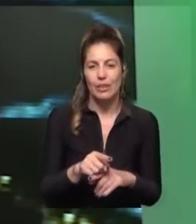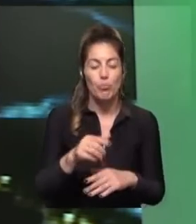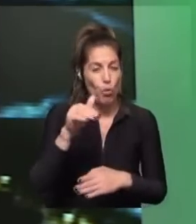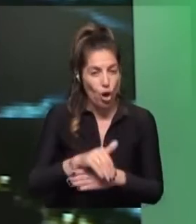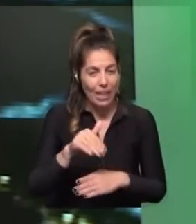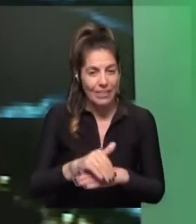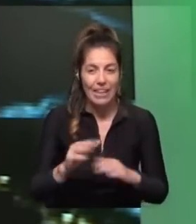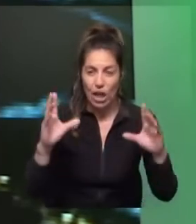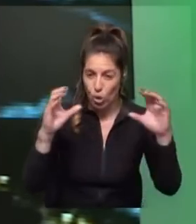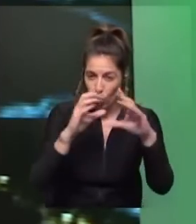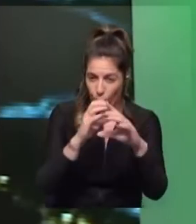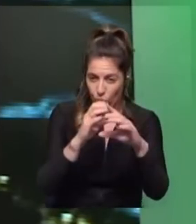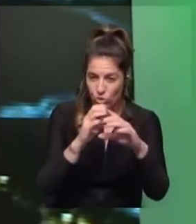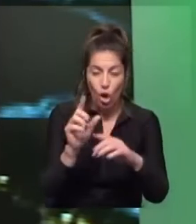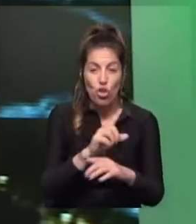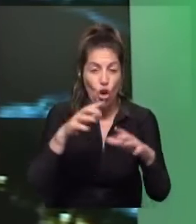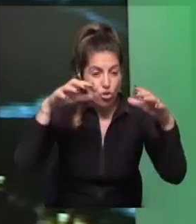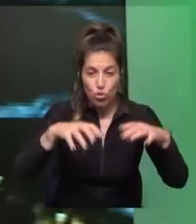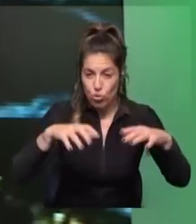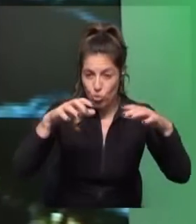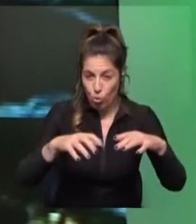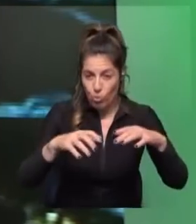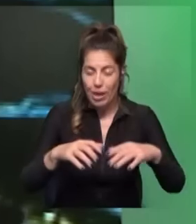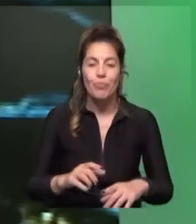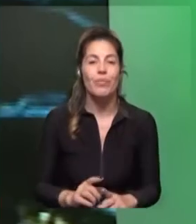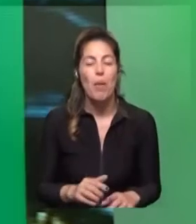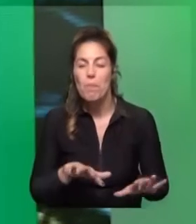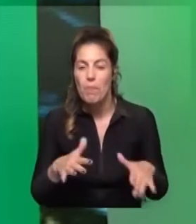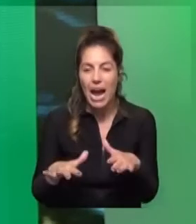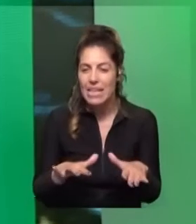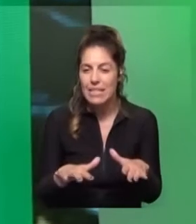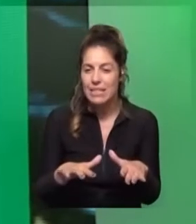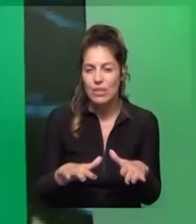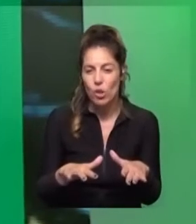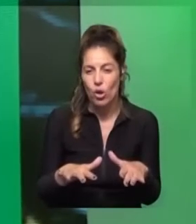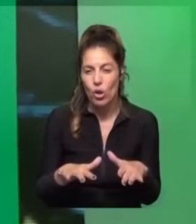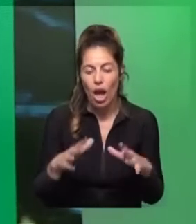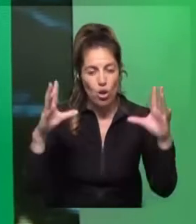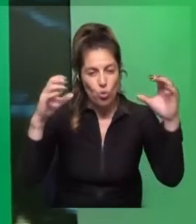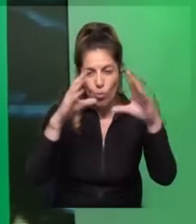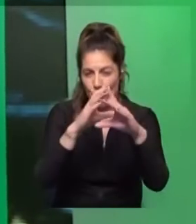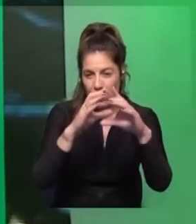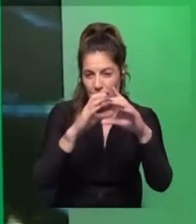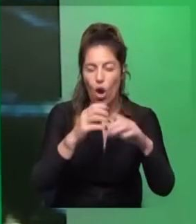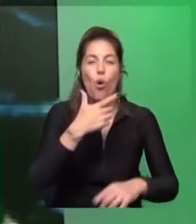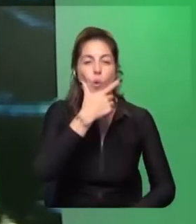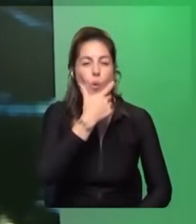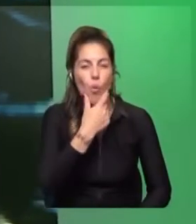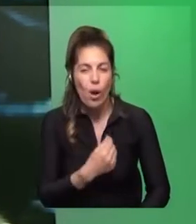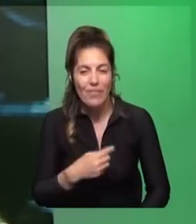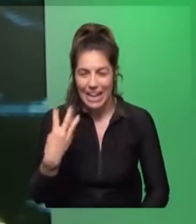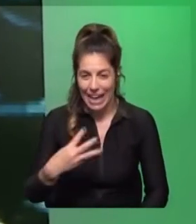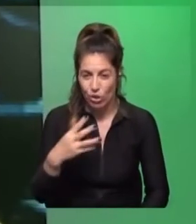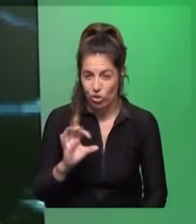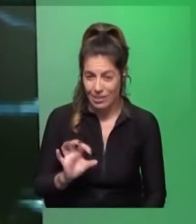por la tarde nuboso algo nuboso O sea no se espera que llueva bueno y va a estar similar en cuanto a la nubosidad el jueves 14